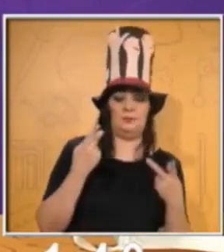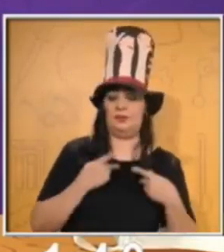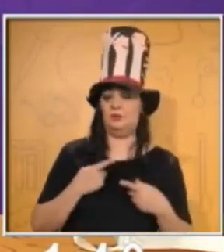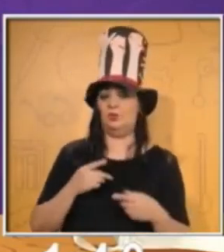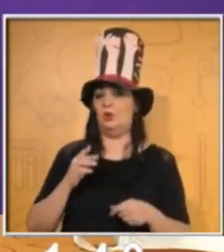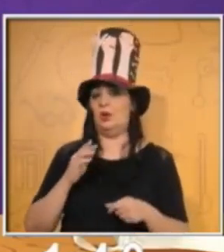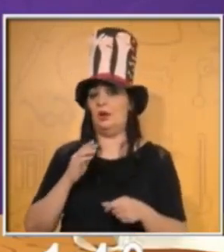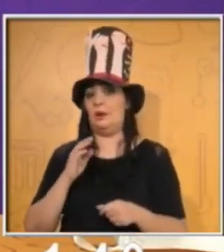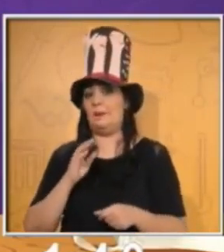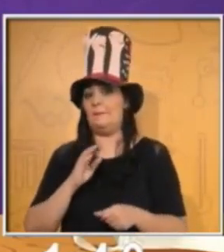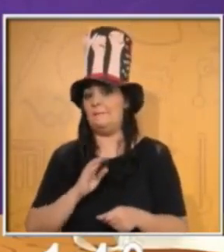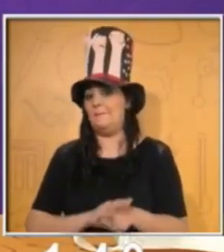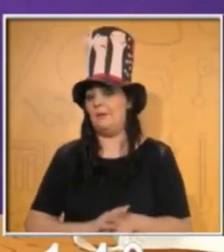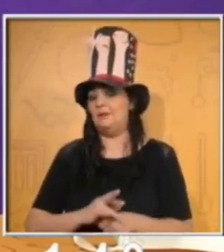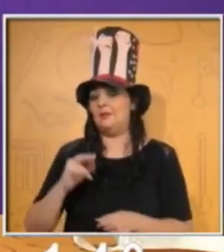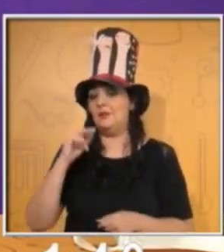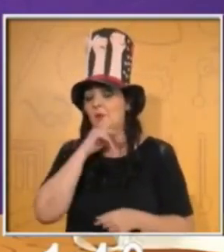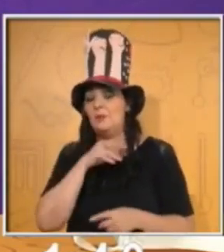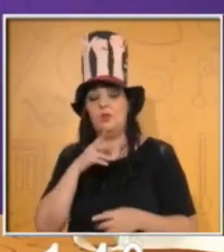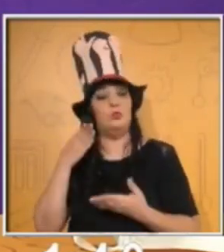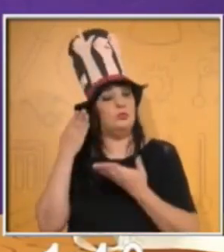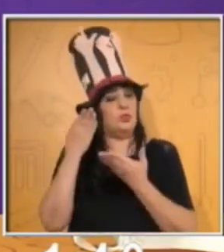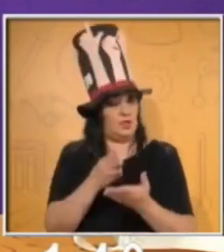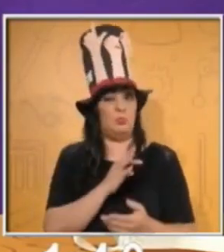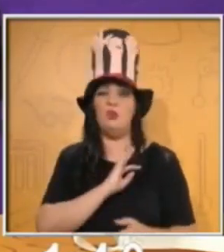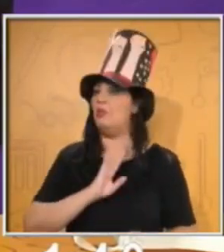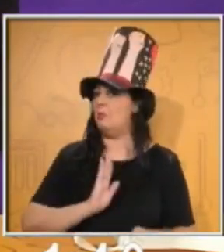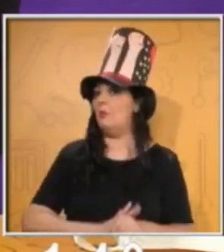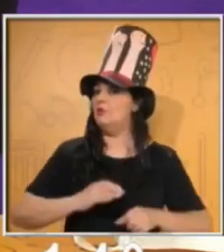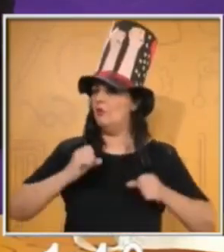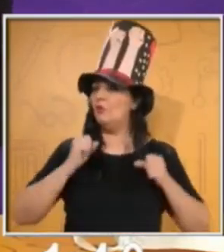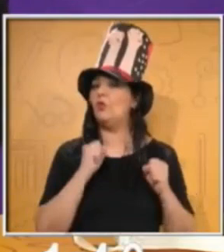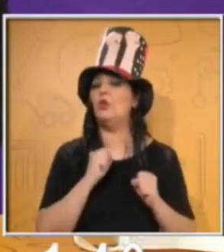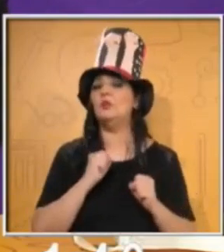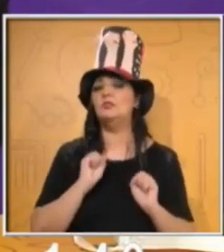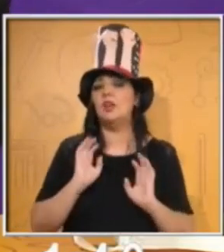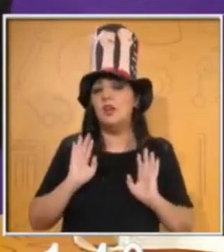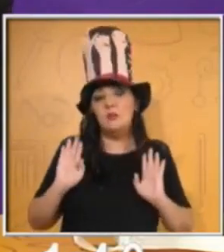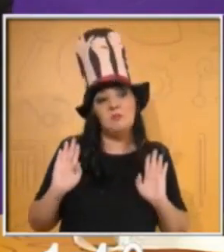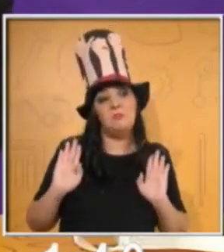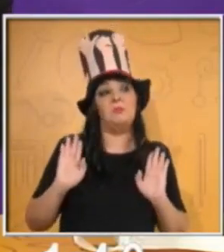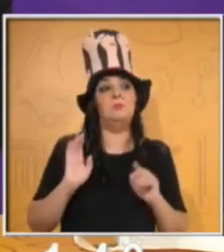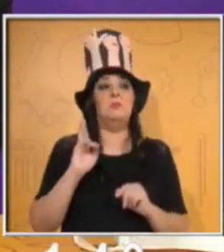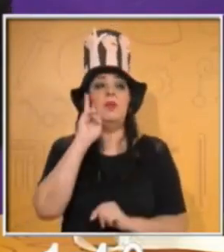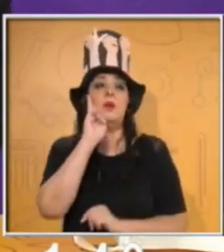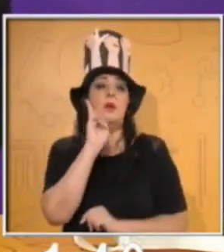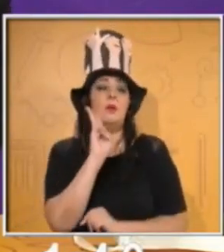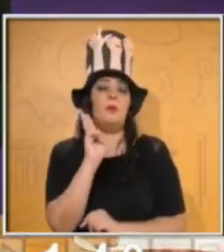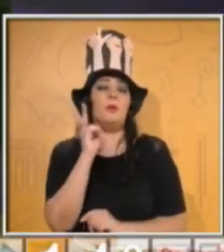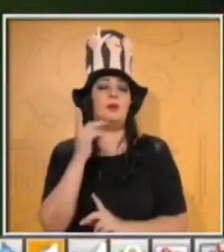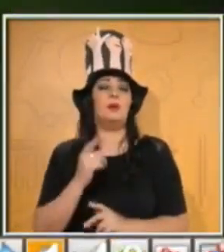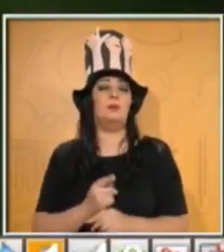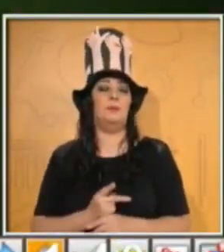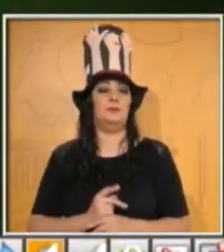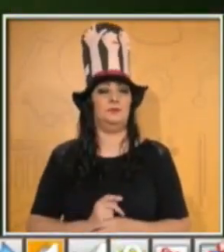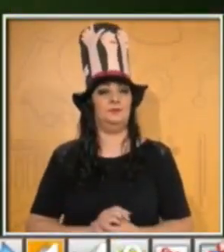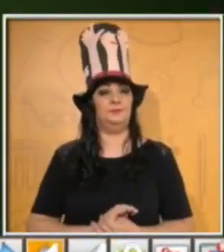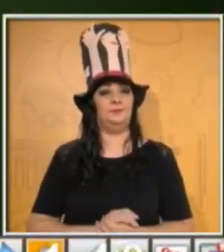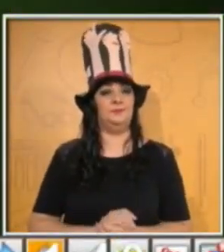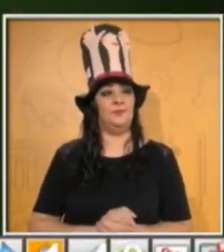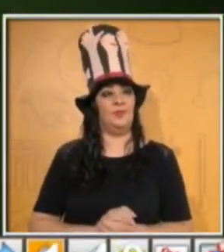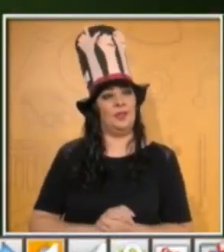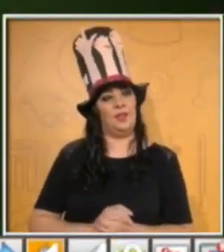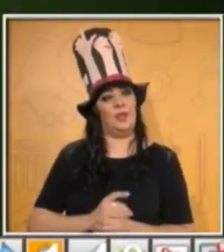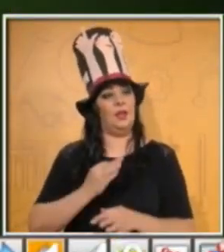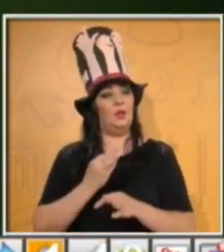tiene mayor fuerza. ¿Fuerza? ¿Podría ser? Vamos a ver ahí en la pantalla qué elemento nos van a proporcionar. En